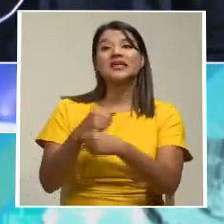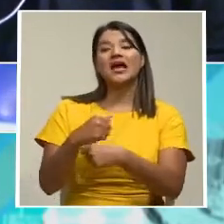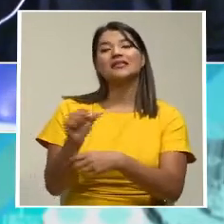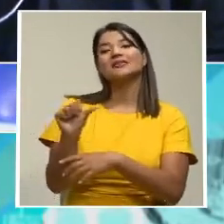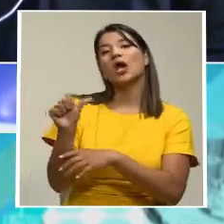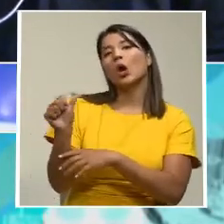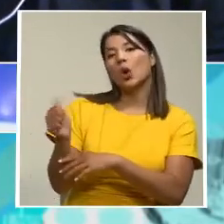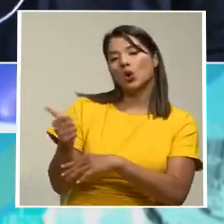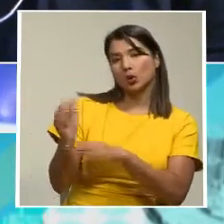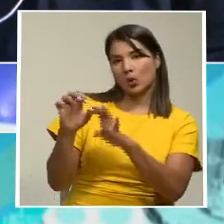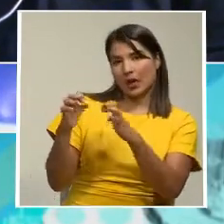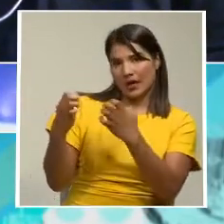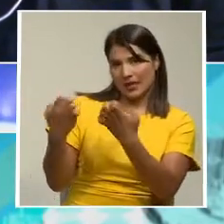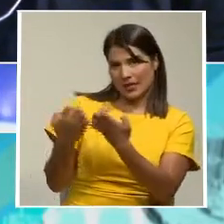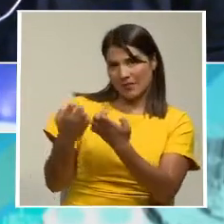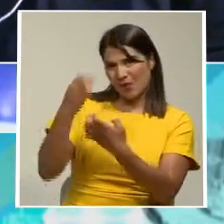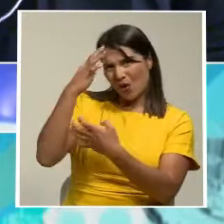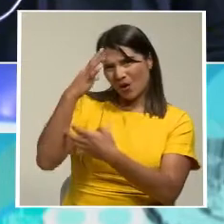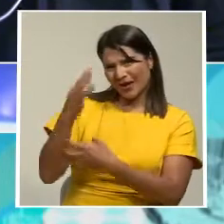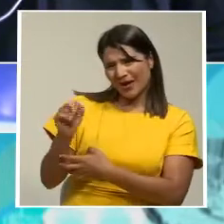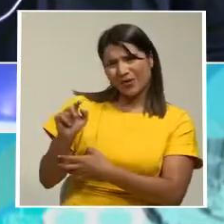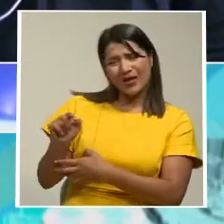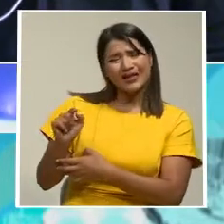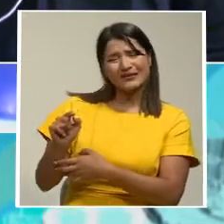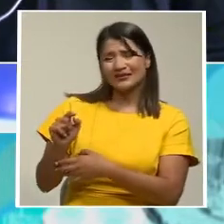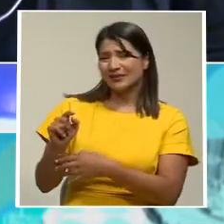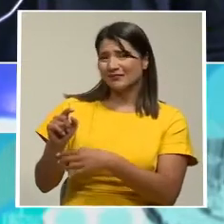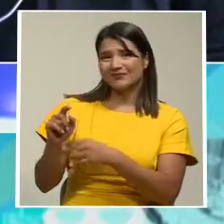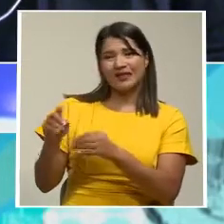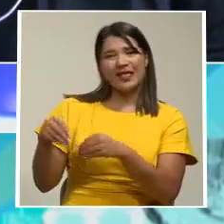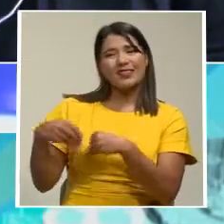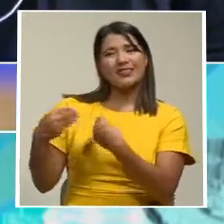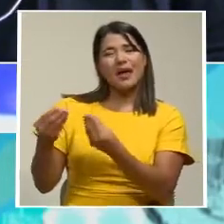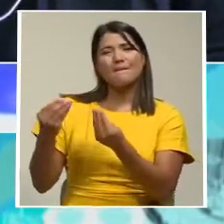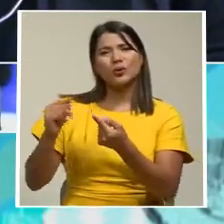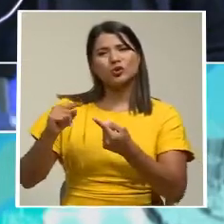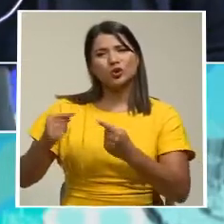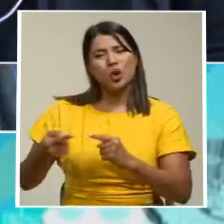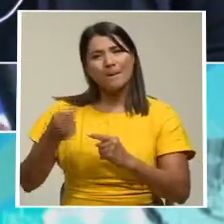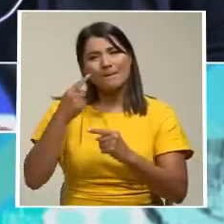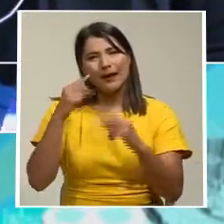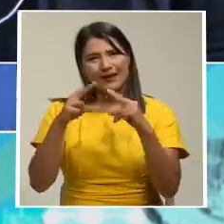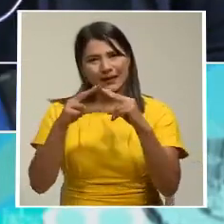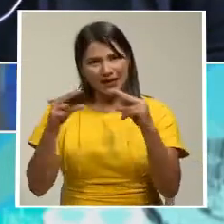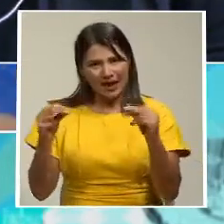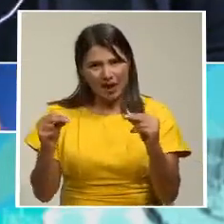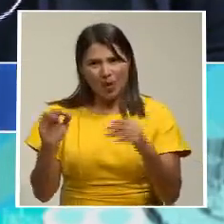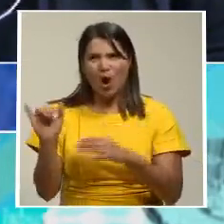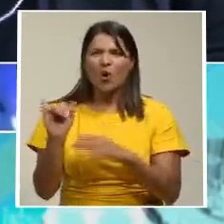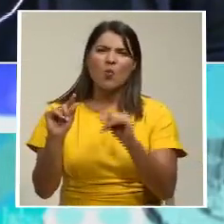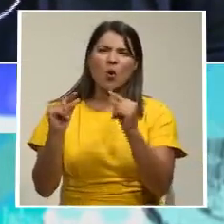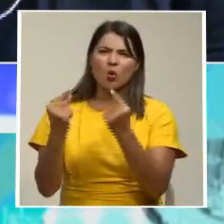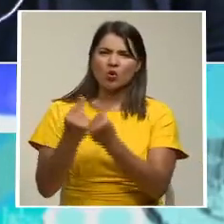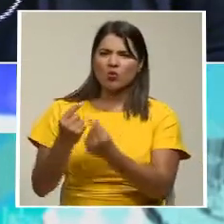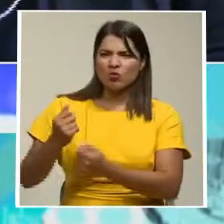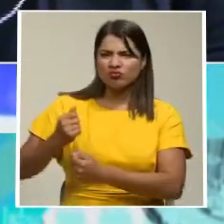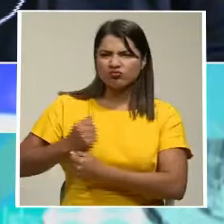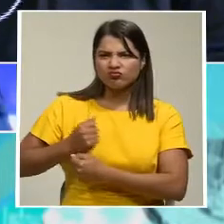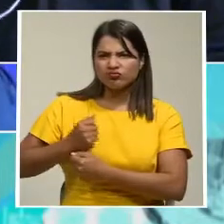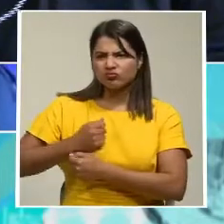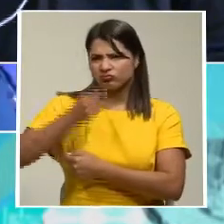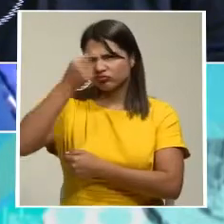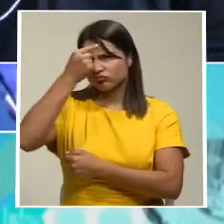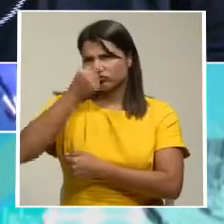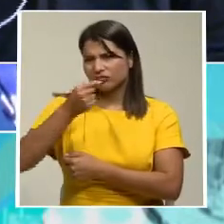está aportando tanto dolor a Nicaragua, que son estas milicias sandinistas, grupos paramilitares